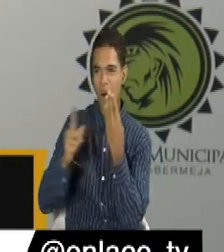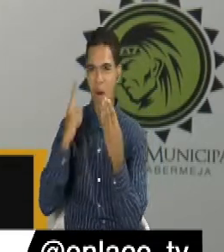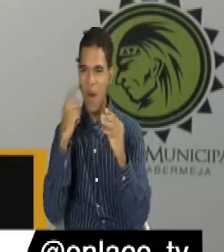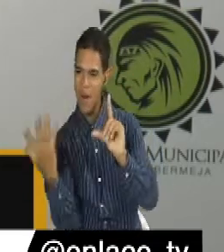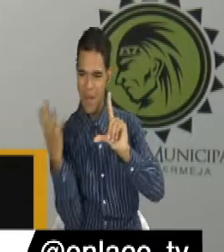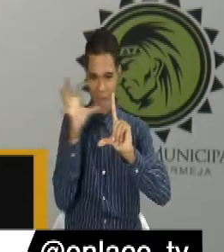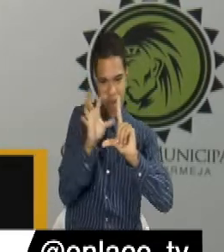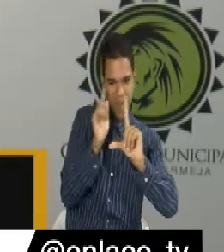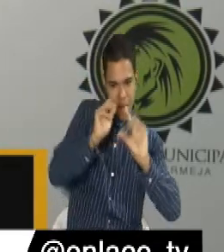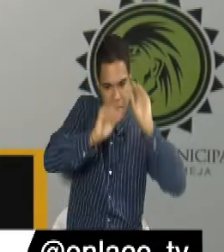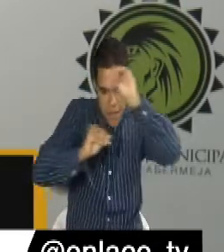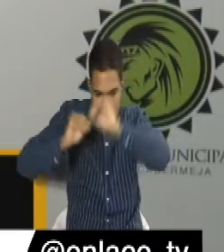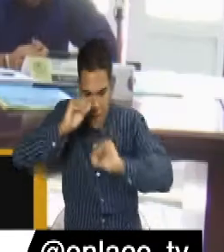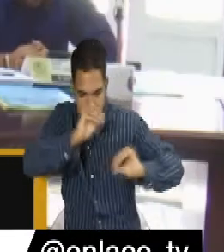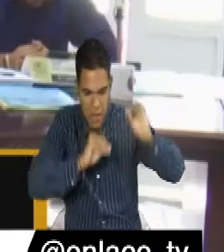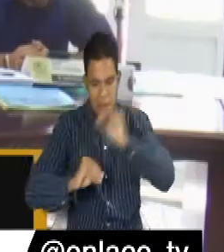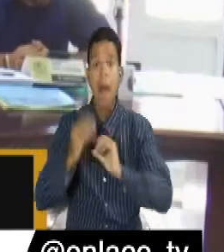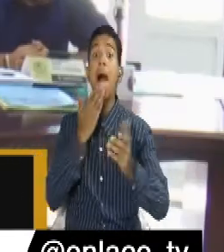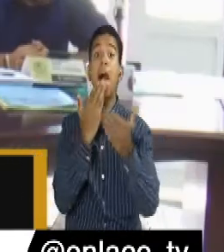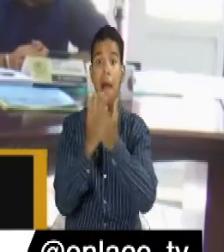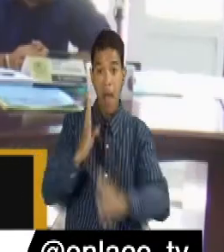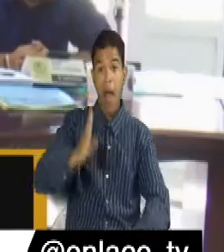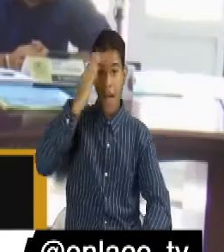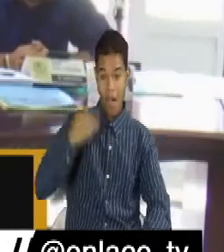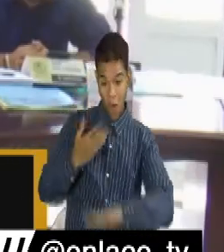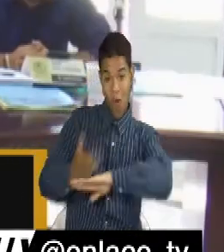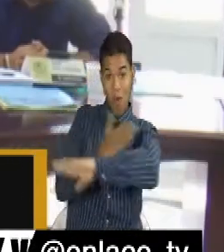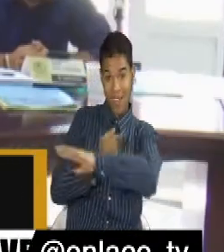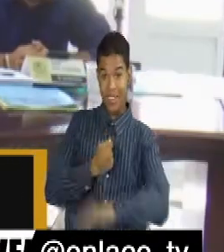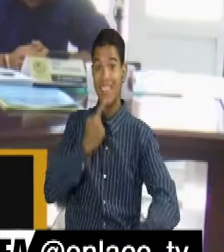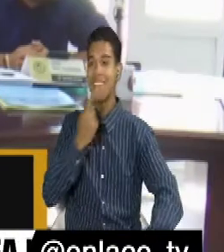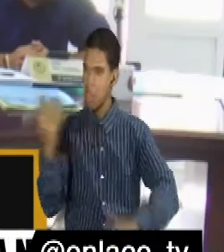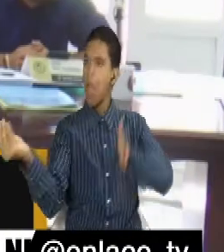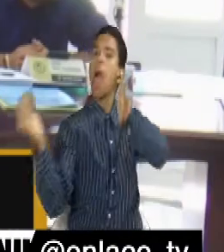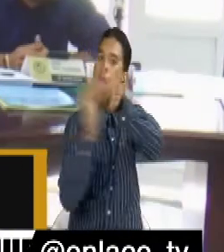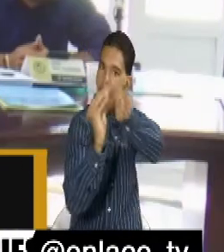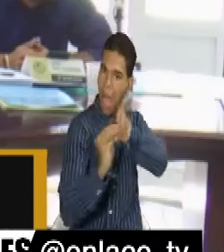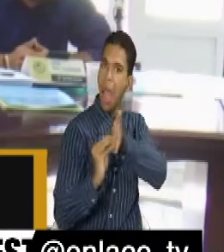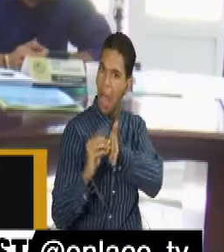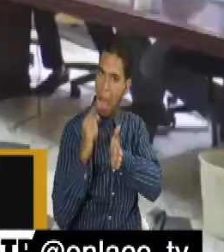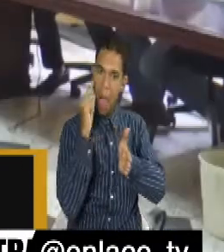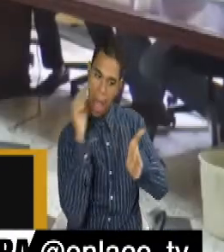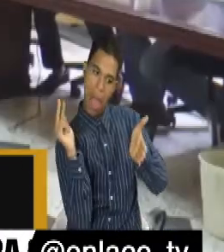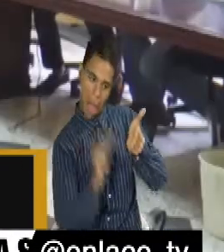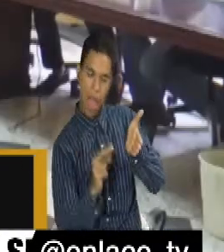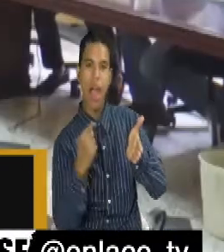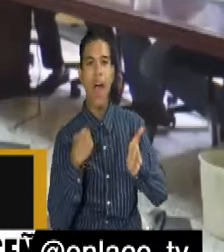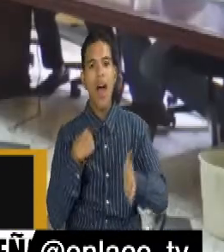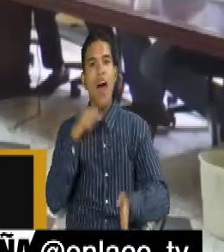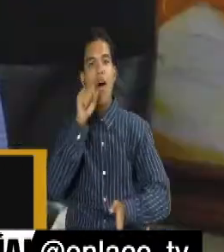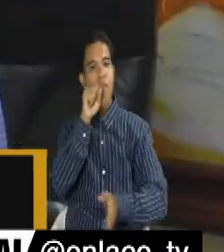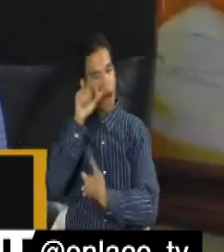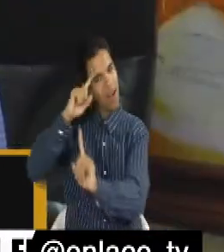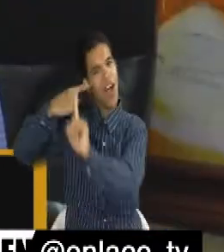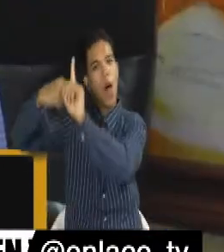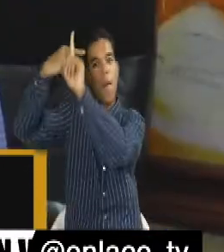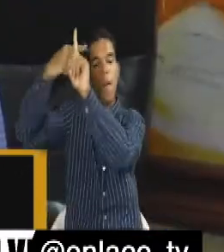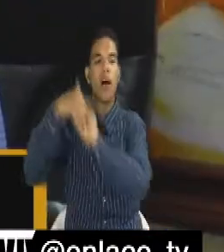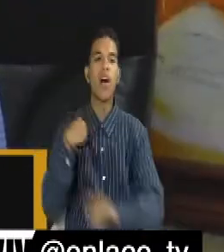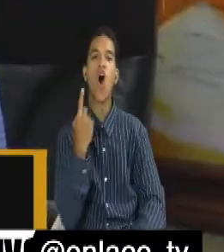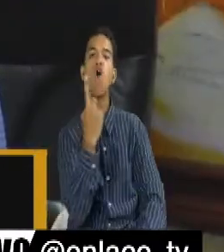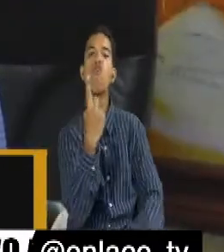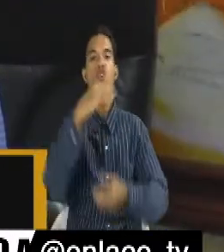gracias a Dios se tuvieron en cuenta, y un parte de tranquilidad para Barranca Bermeja. La iniciativa en comisión solo tuvo un voto negativo. El